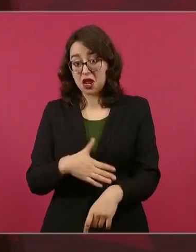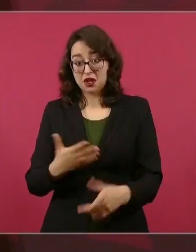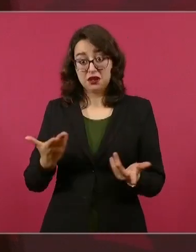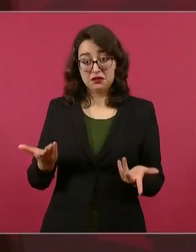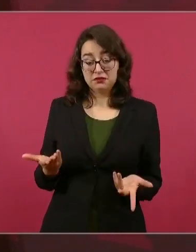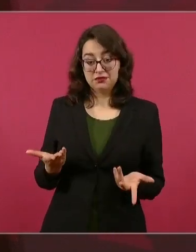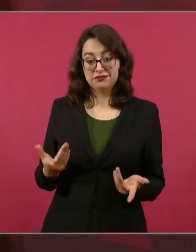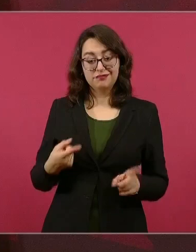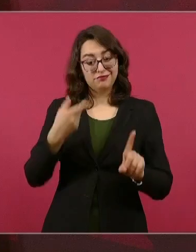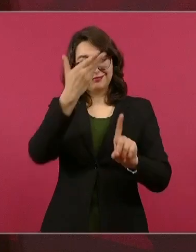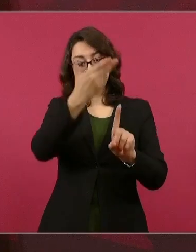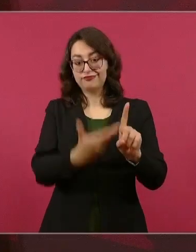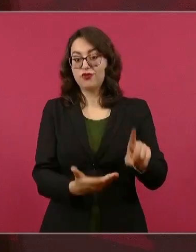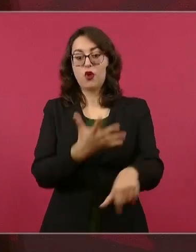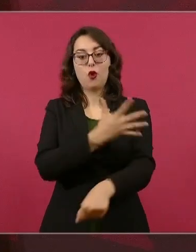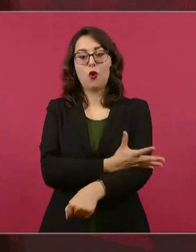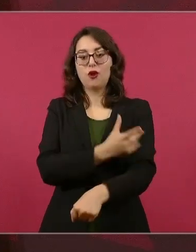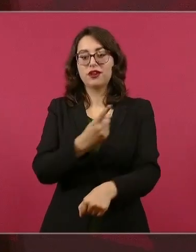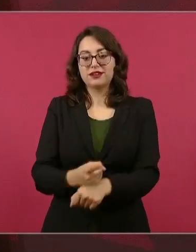mucho más honesta,